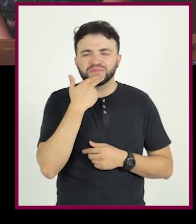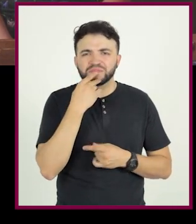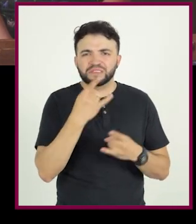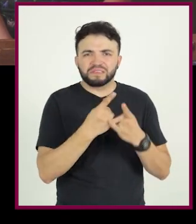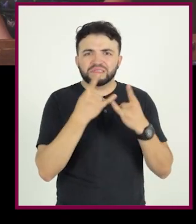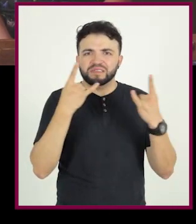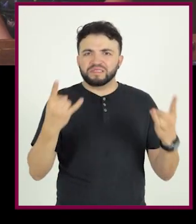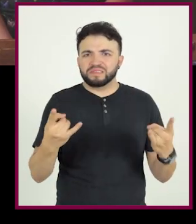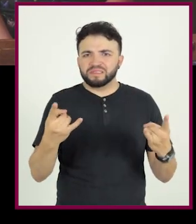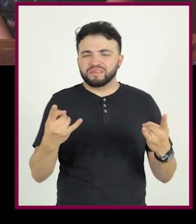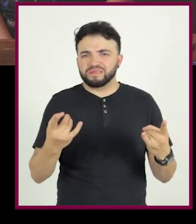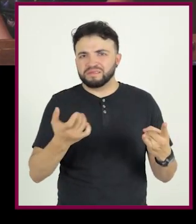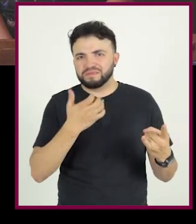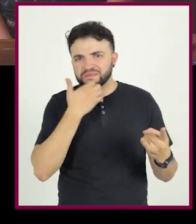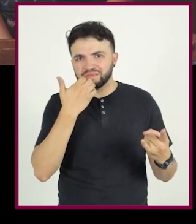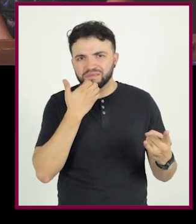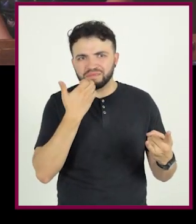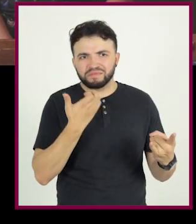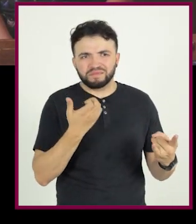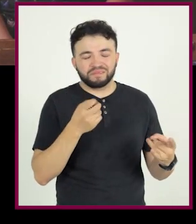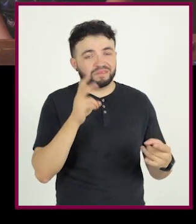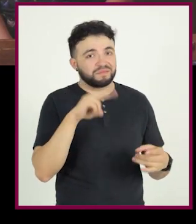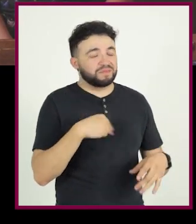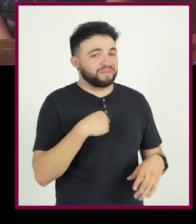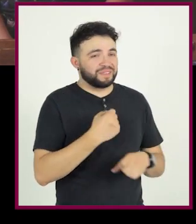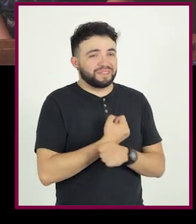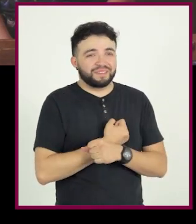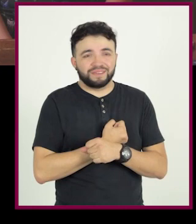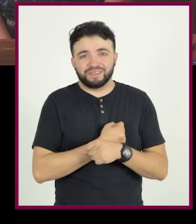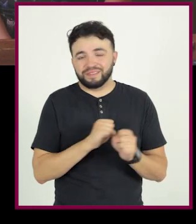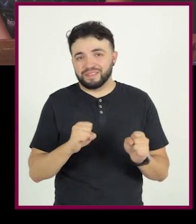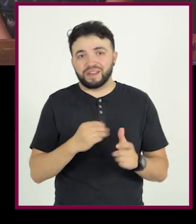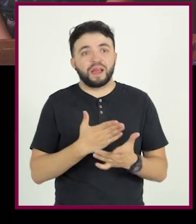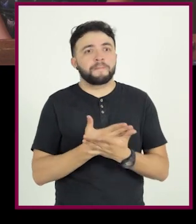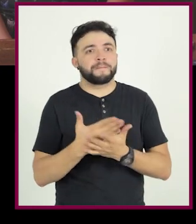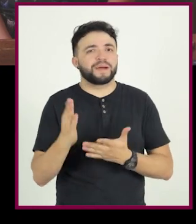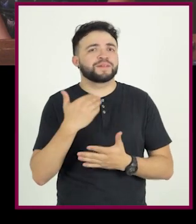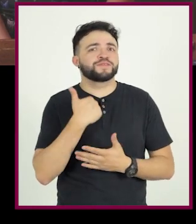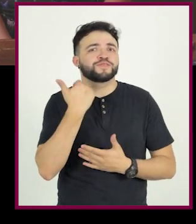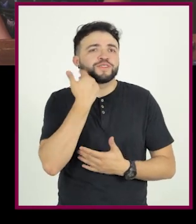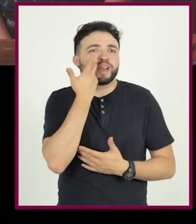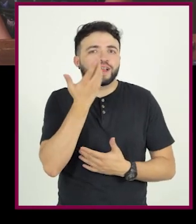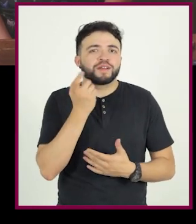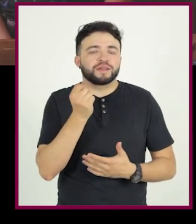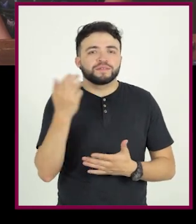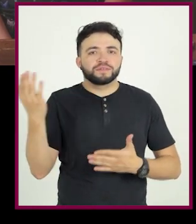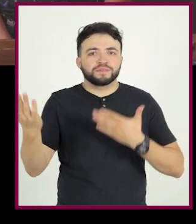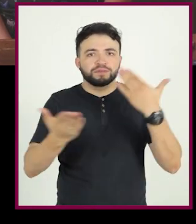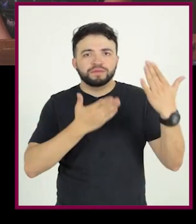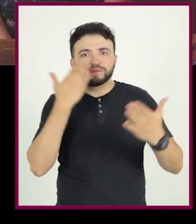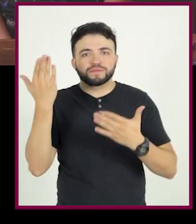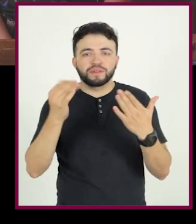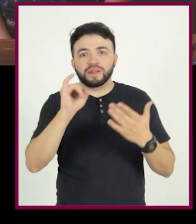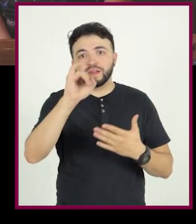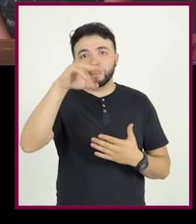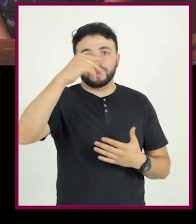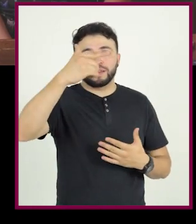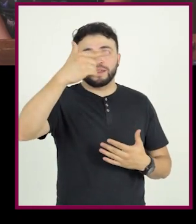materia de historia en la escuela. Es muy aburrida. Además, yo lo que quiero es